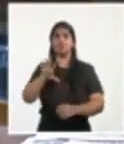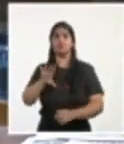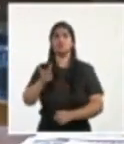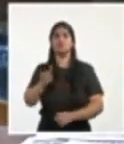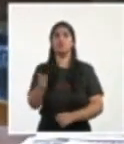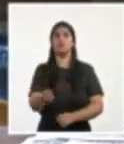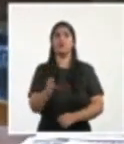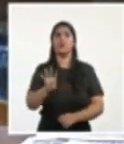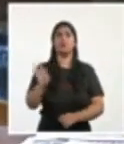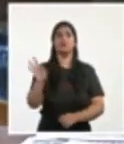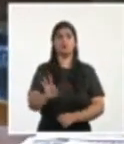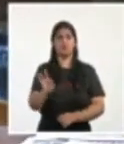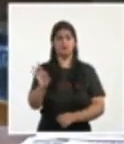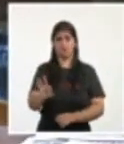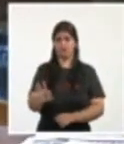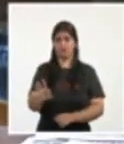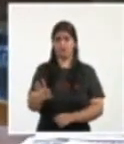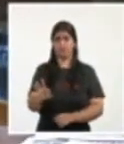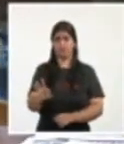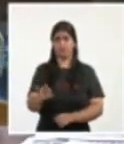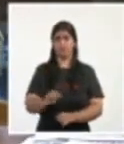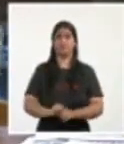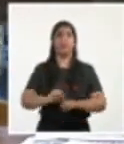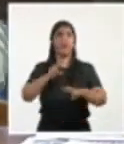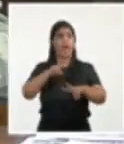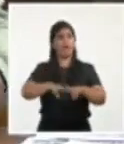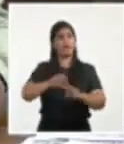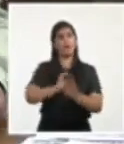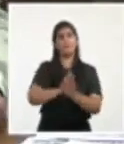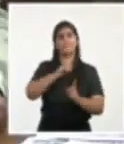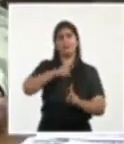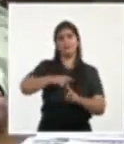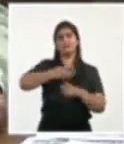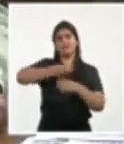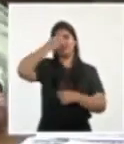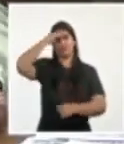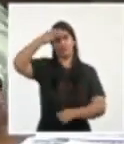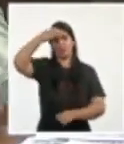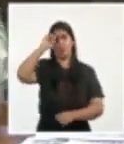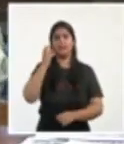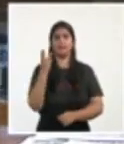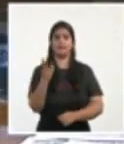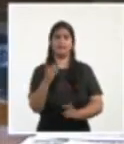59,4% del total de los casos que han sido confirmados en el territorio nacional.